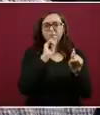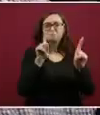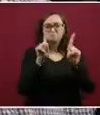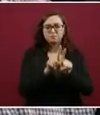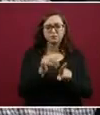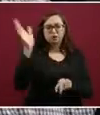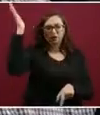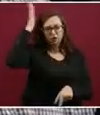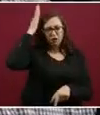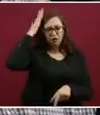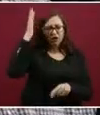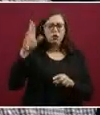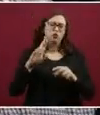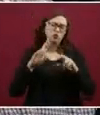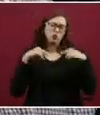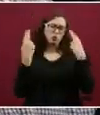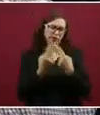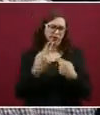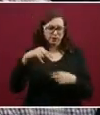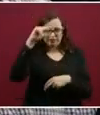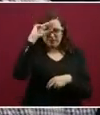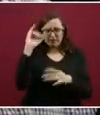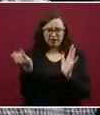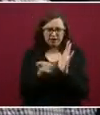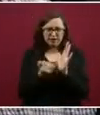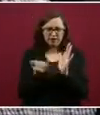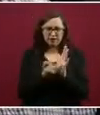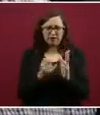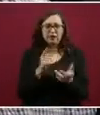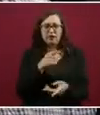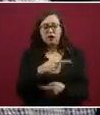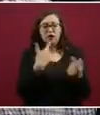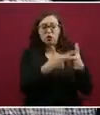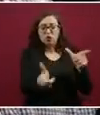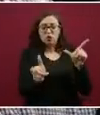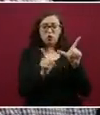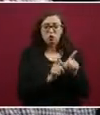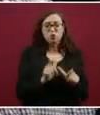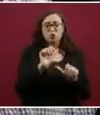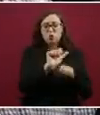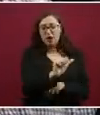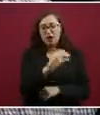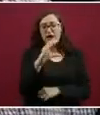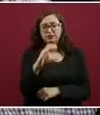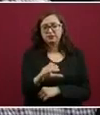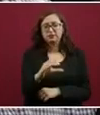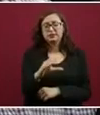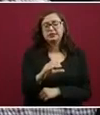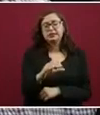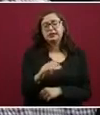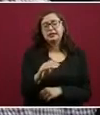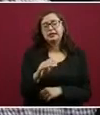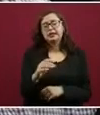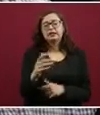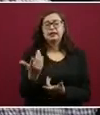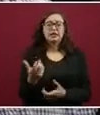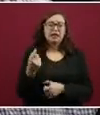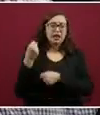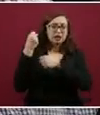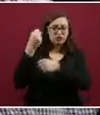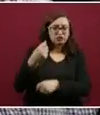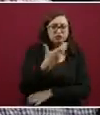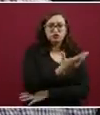Unidad de Inteligencia Financiera, que se está investigando a Antorcha Campesina, que tenía concesiones para transportar y para